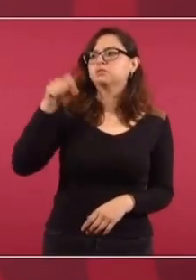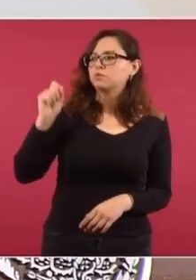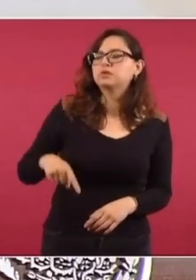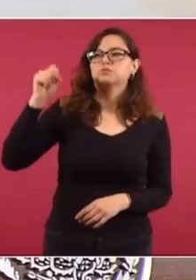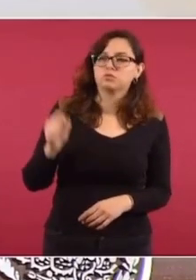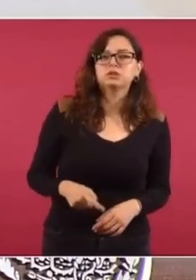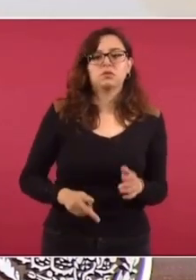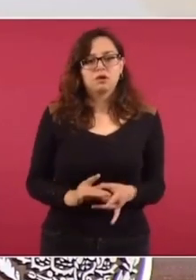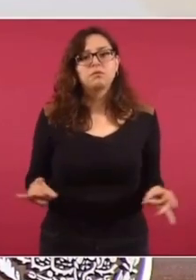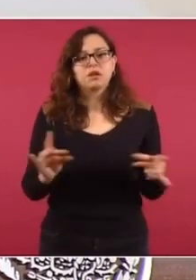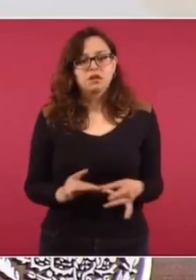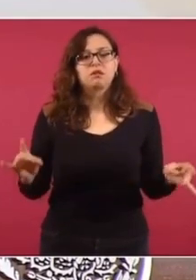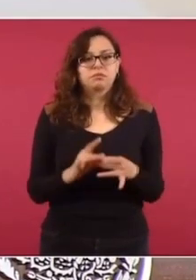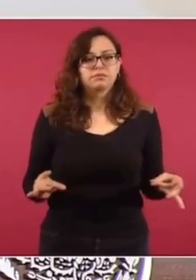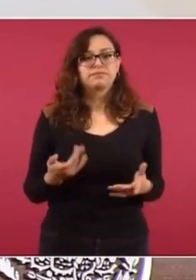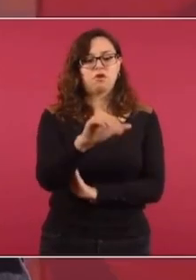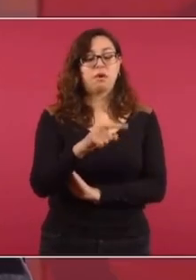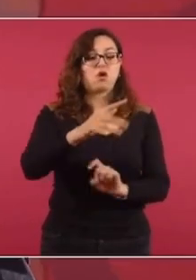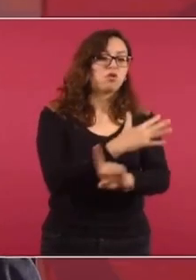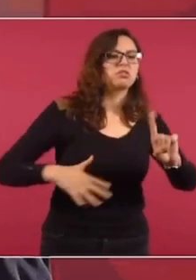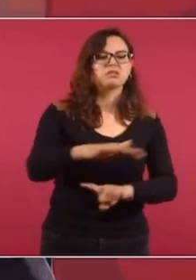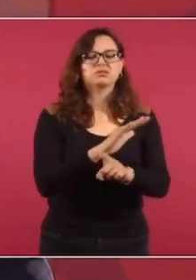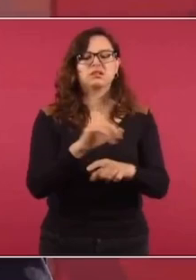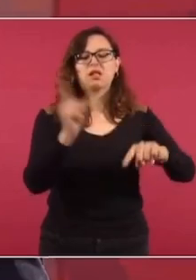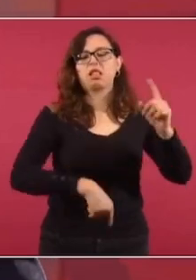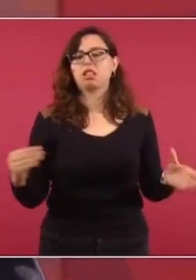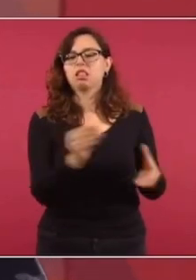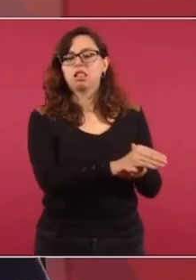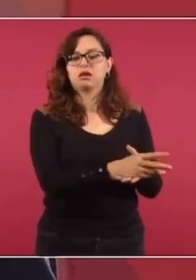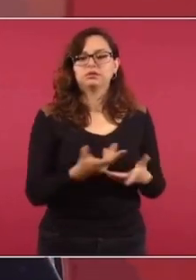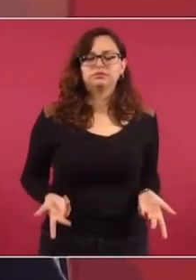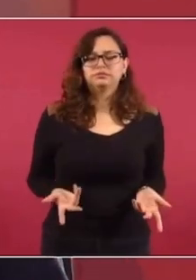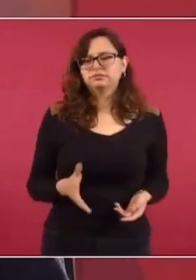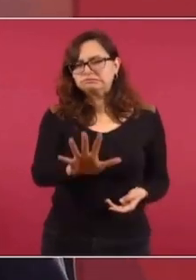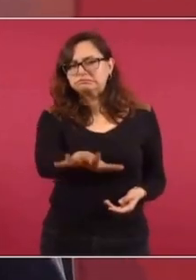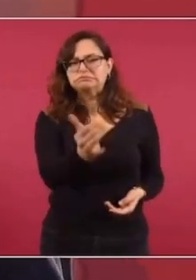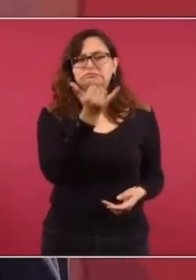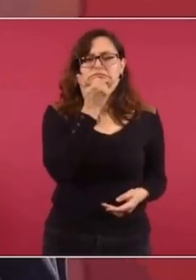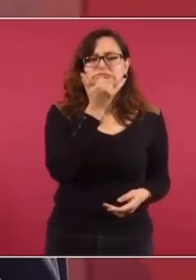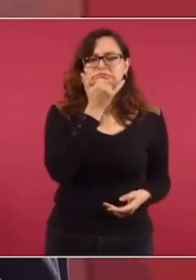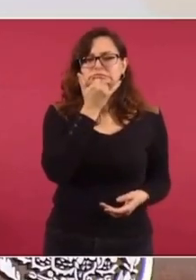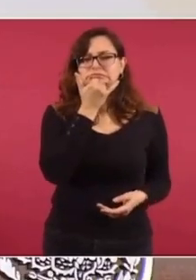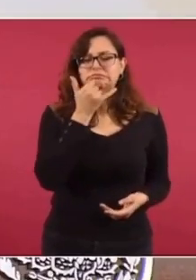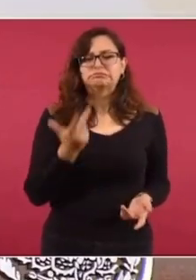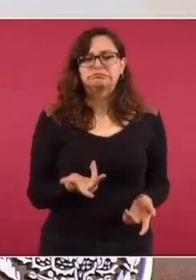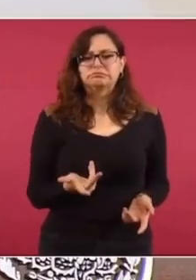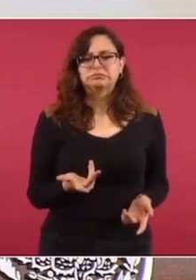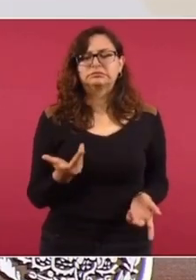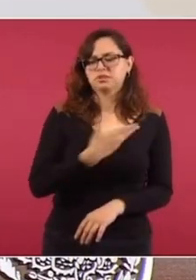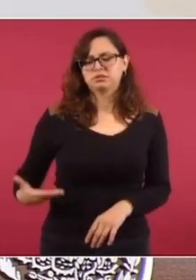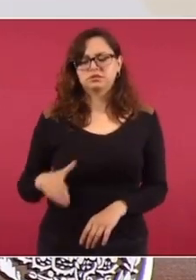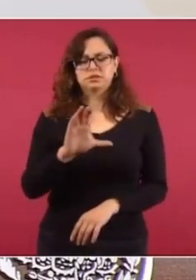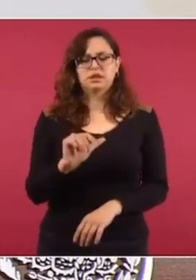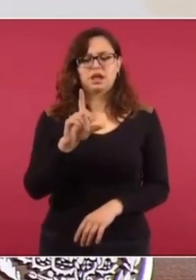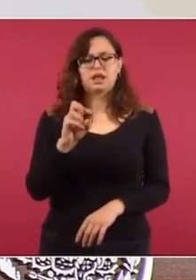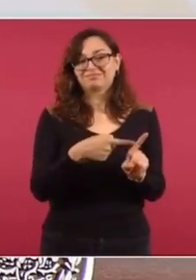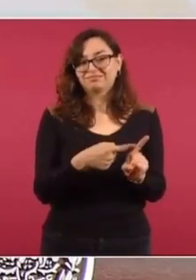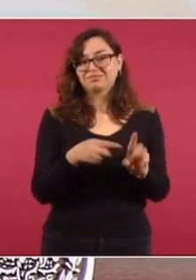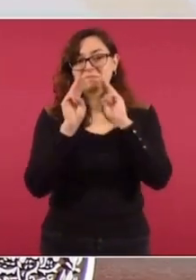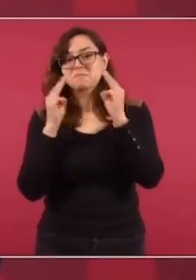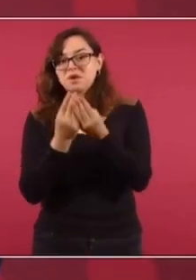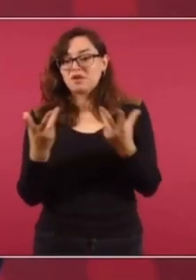no contextualizan en la Reforma, no se habla de que el secretario de Seguridad Pública, de Felipe Calderón García